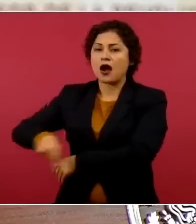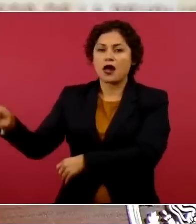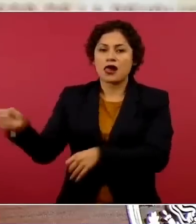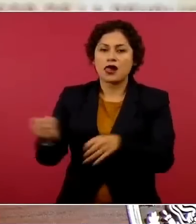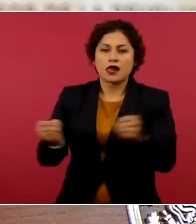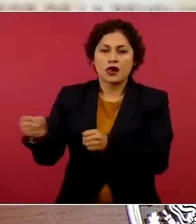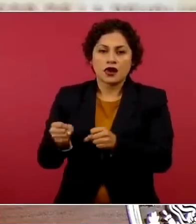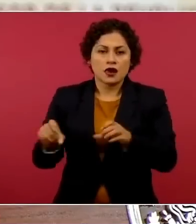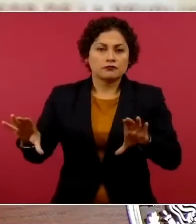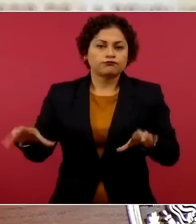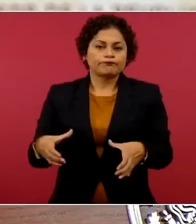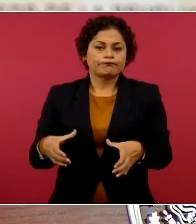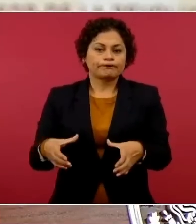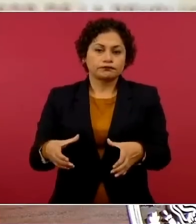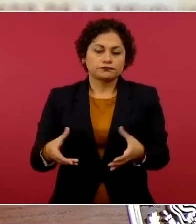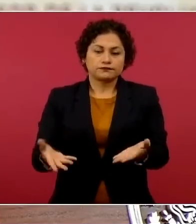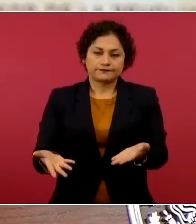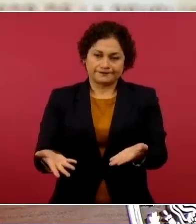quiero